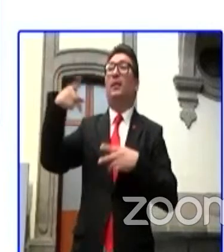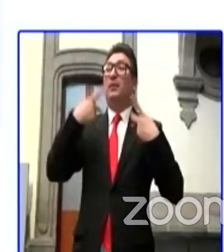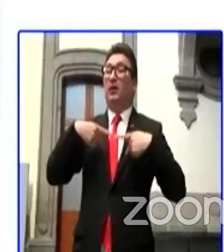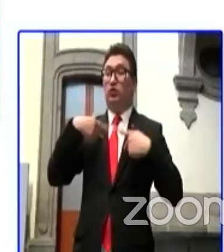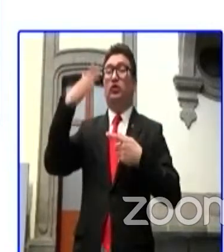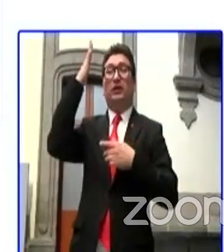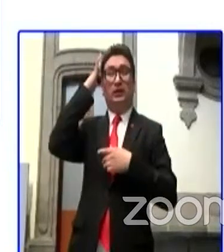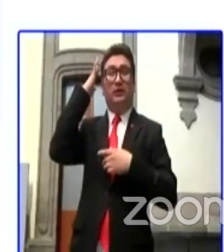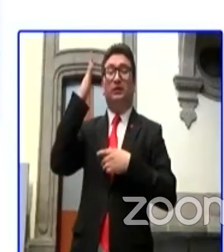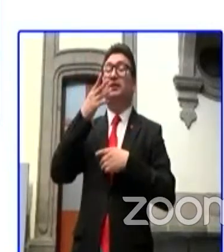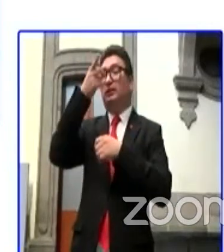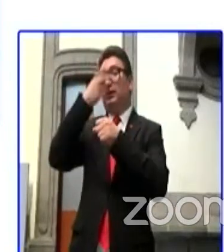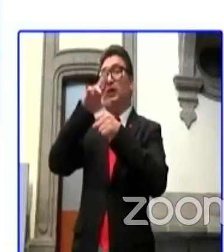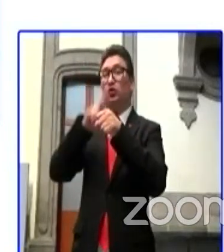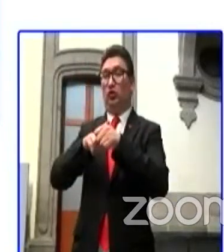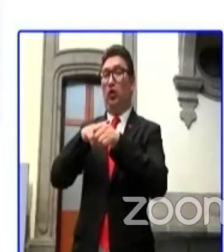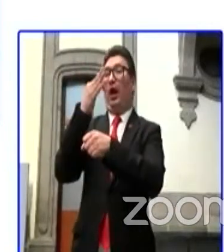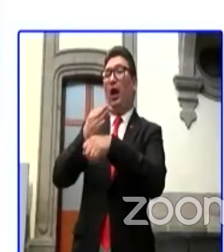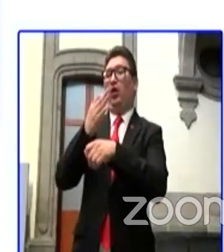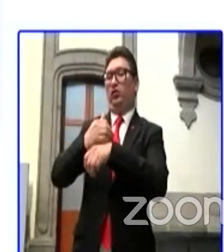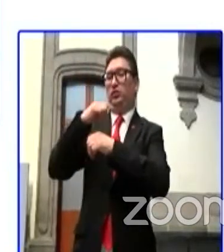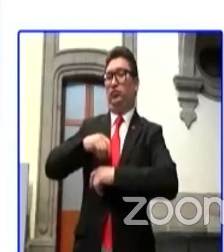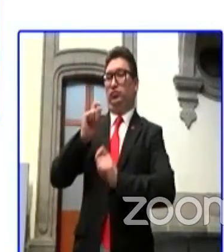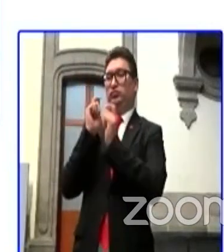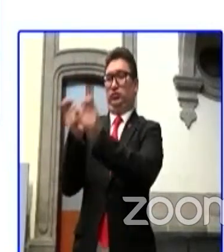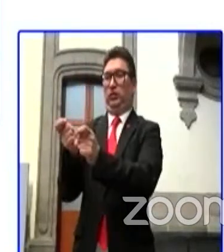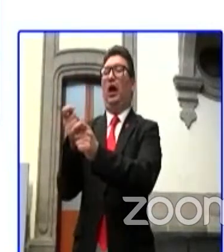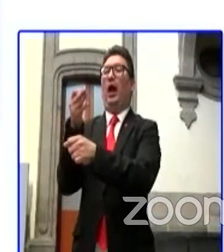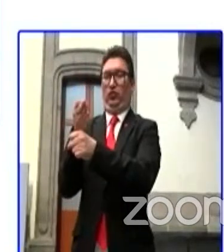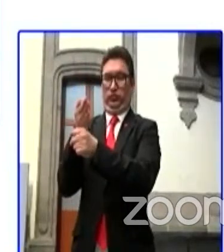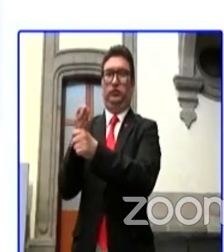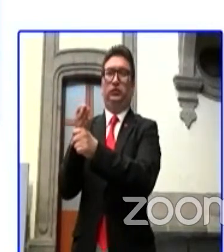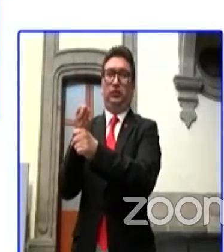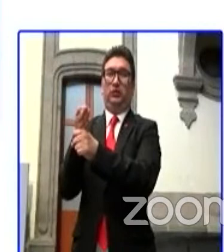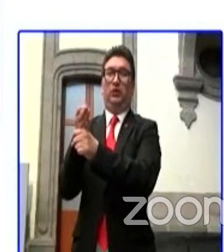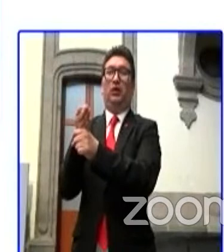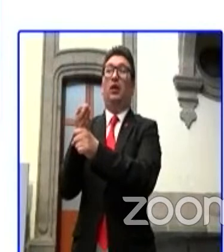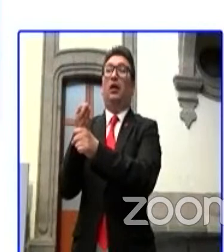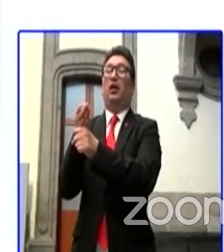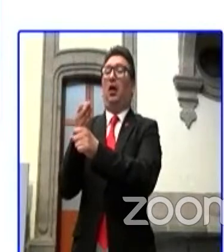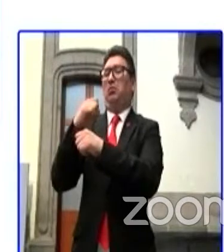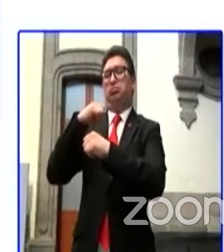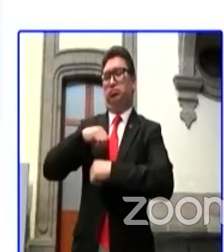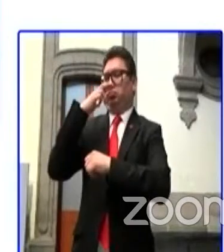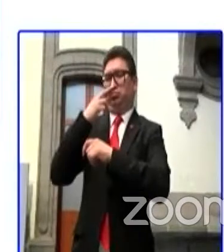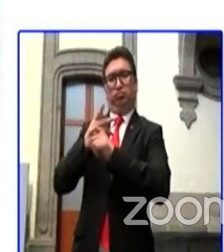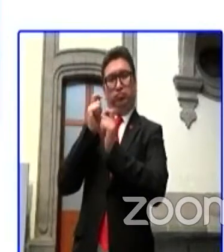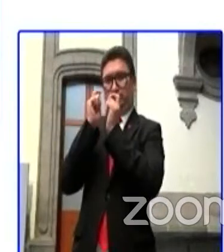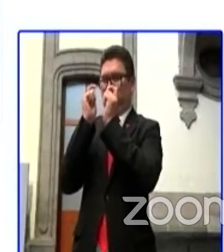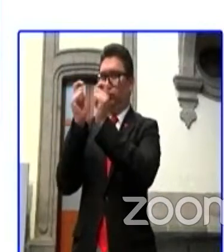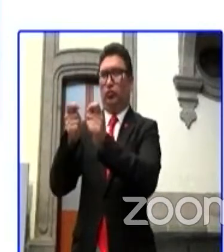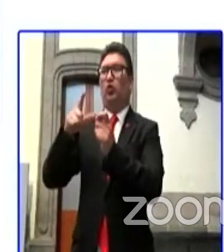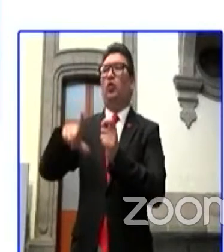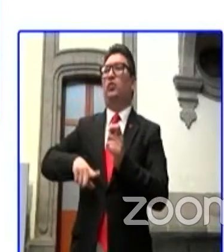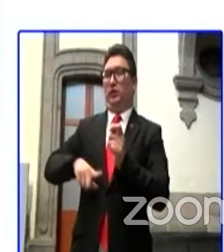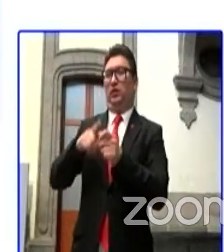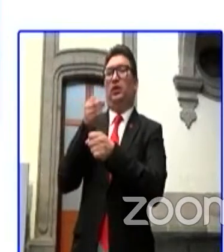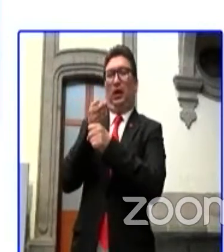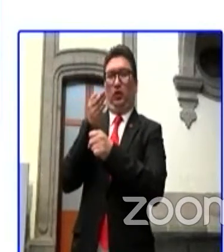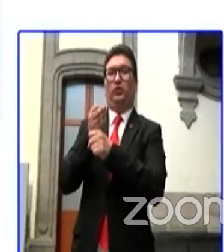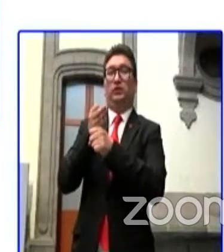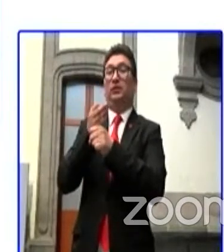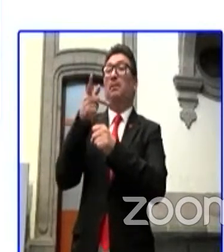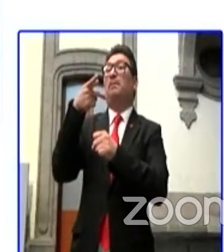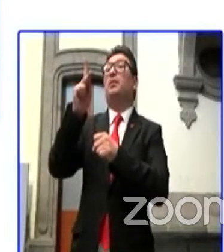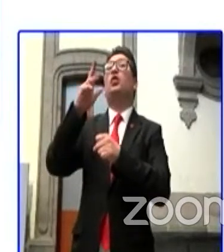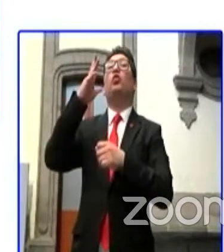veces, ahorita están acá en una tribuna, ¿no?, en un puesto en el gobierno, pero en algún momento